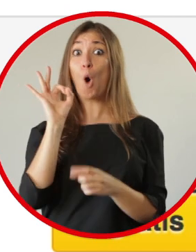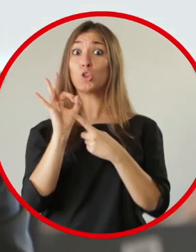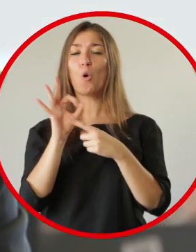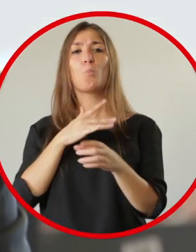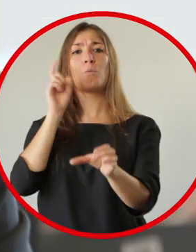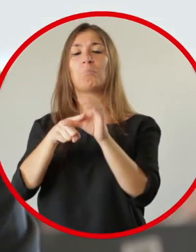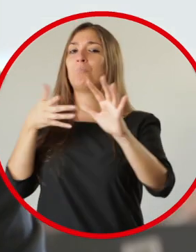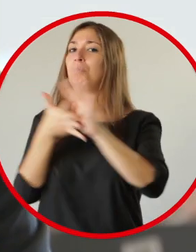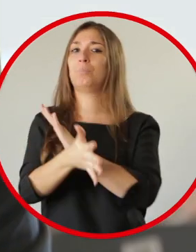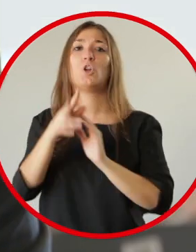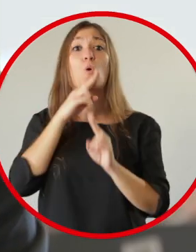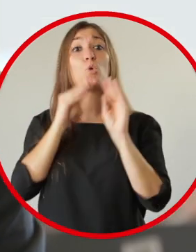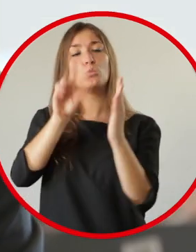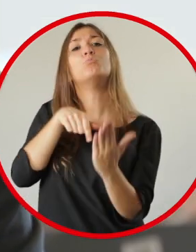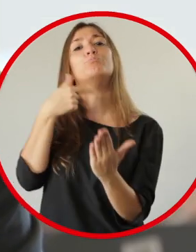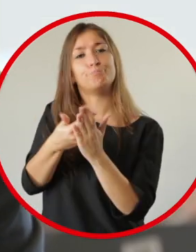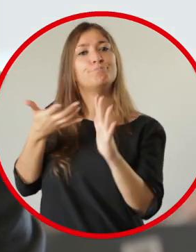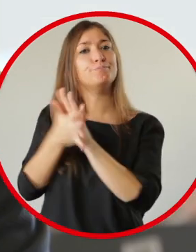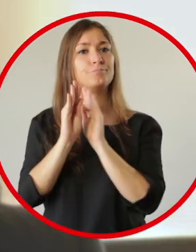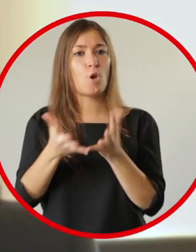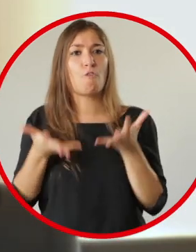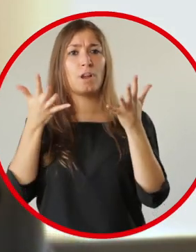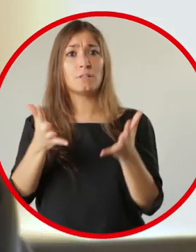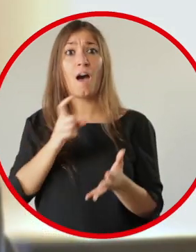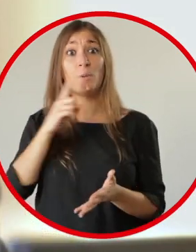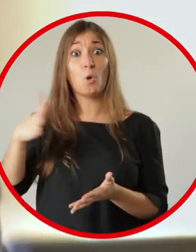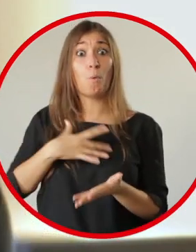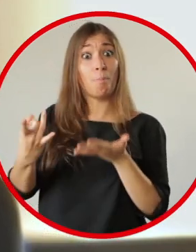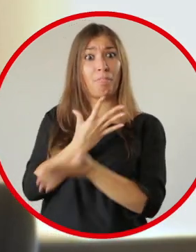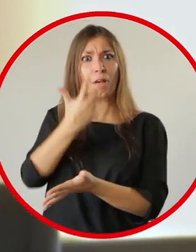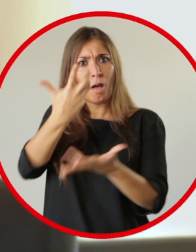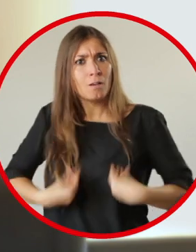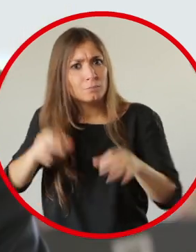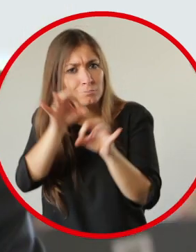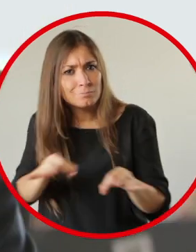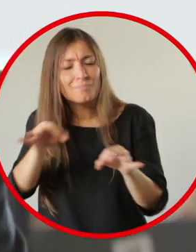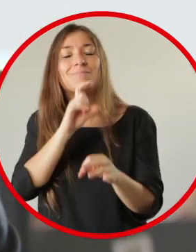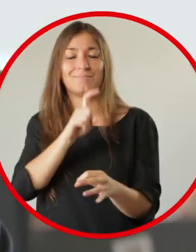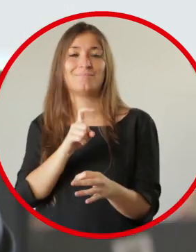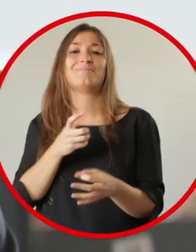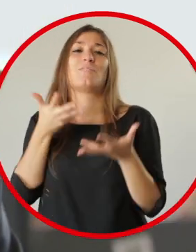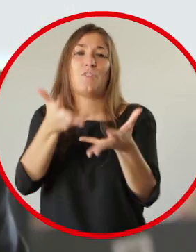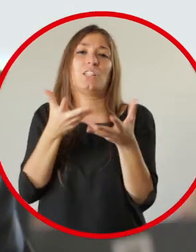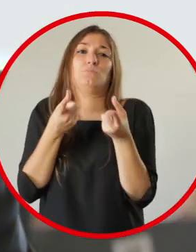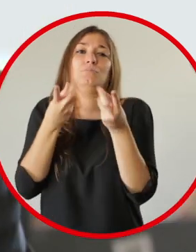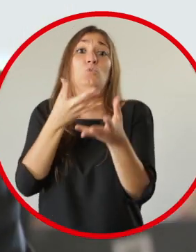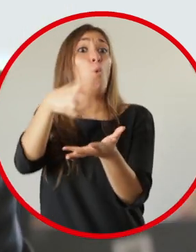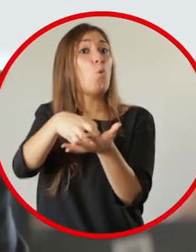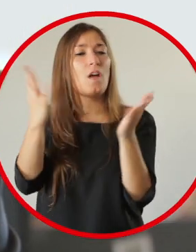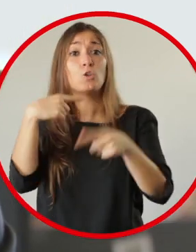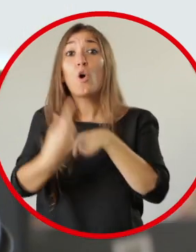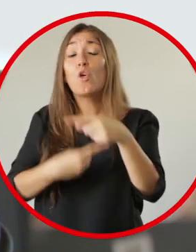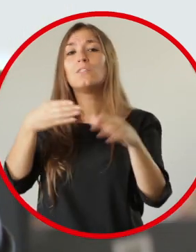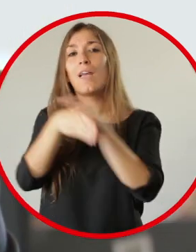aplicar. Automáticamente quedarás suscrito a esa oferta. Puede que te hayan descartado, pero que eso no te desanime. Va a haber muchas ofertas, por lo tanto, no dudes.